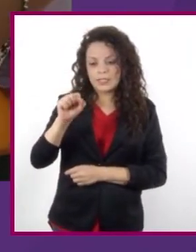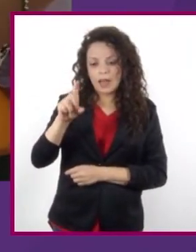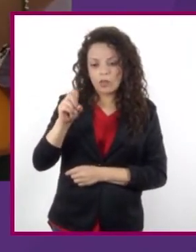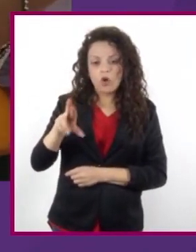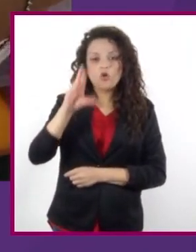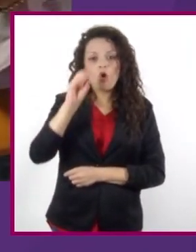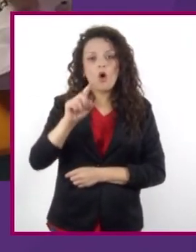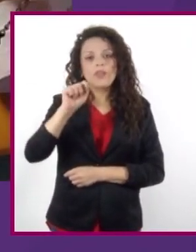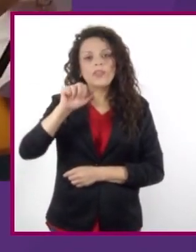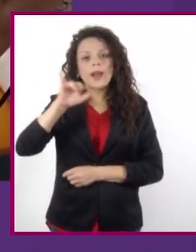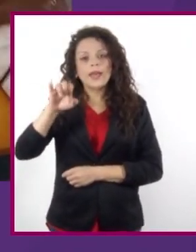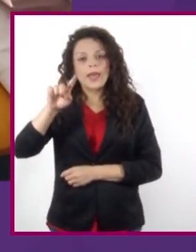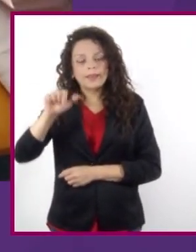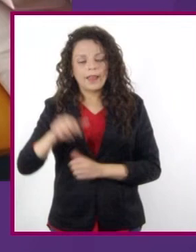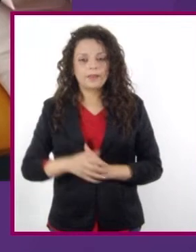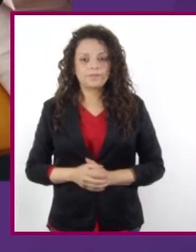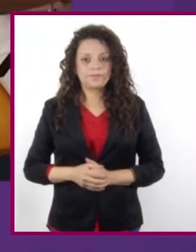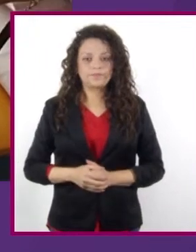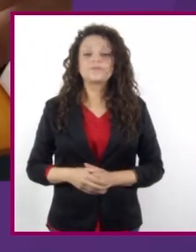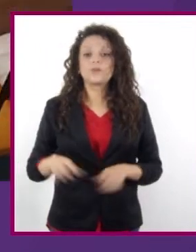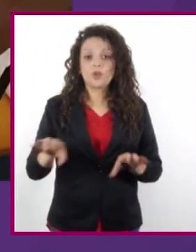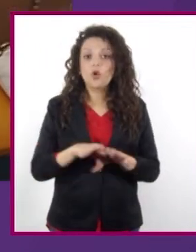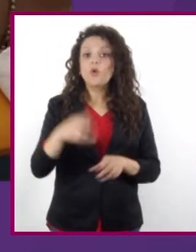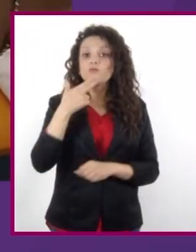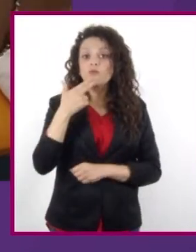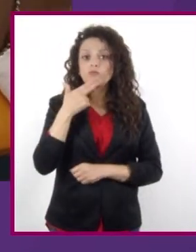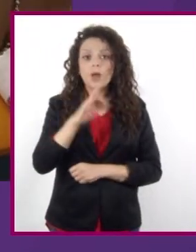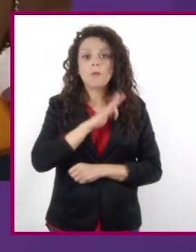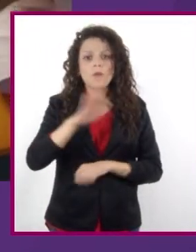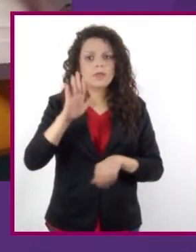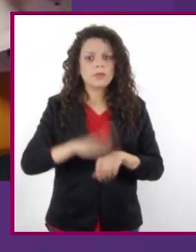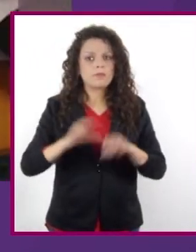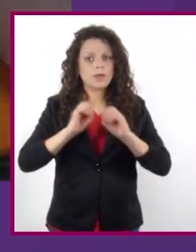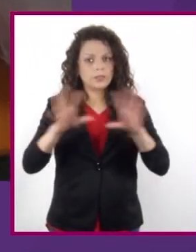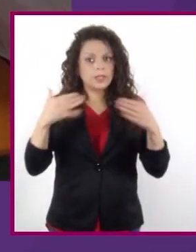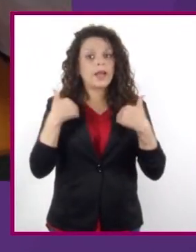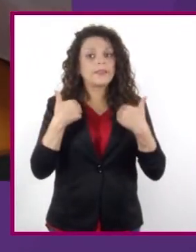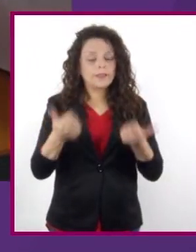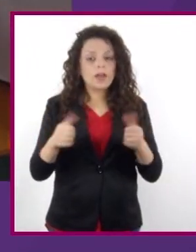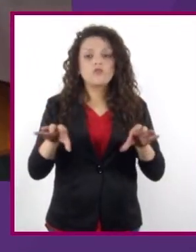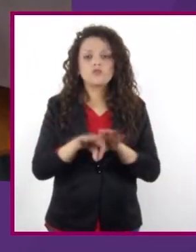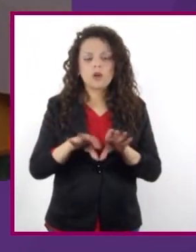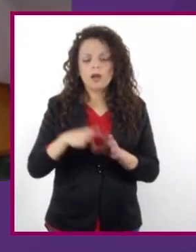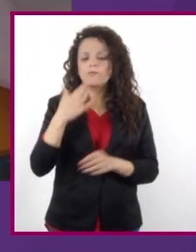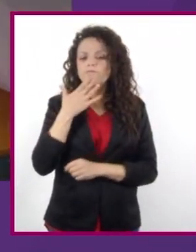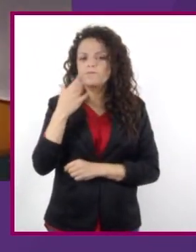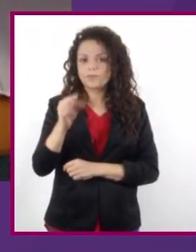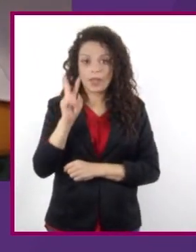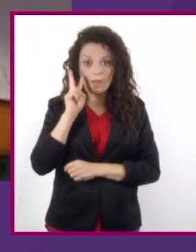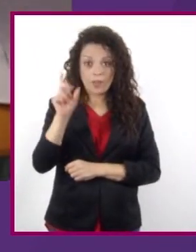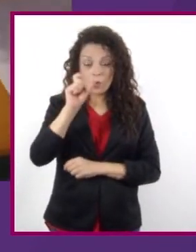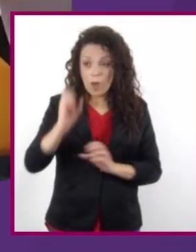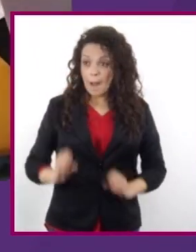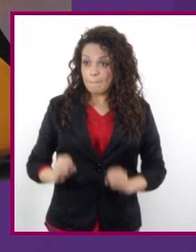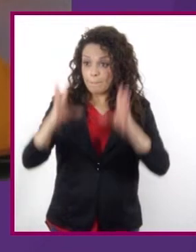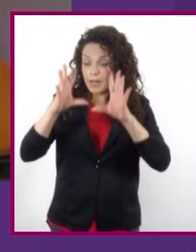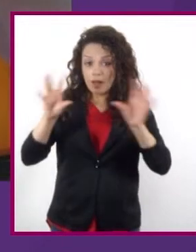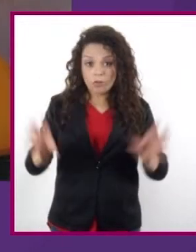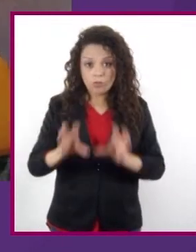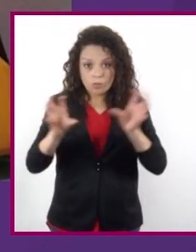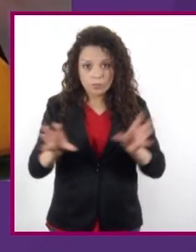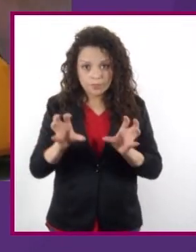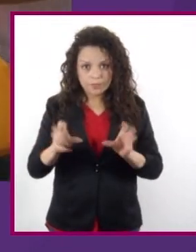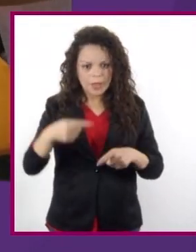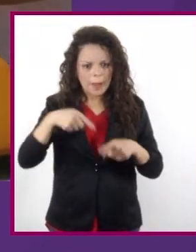gráfica. Podemos entender mejor su funcionamiento con un ejemplo sencillo. Cuando encendemos la computadora y arrancamos un